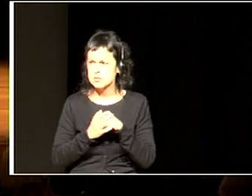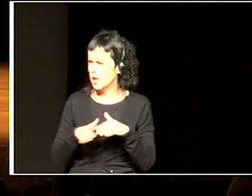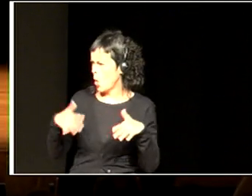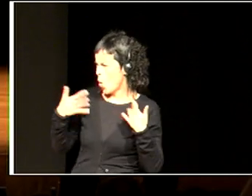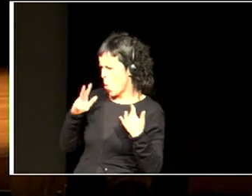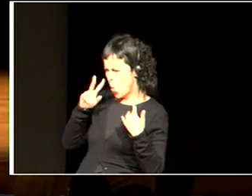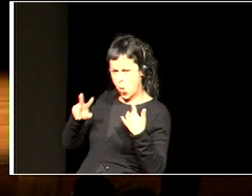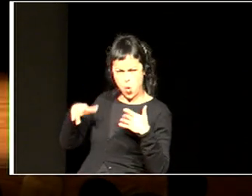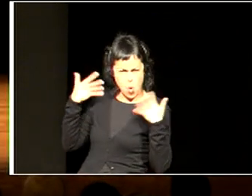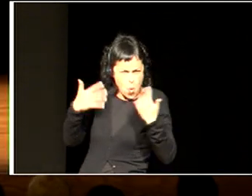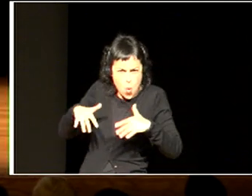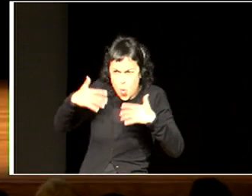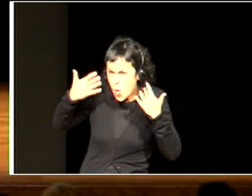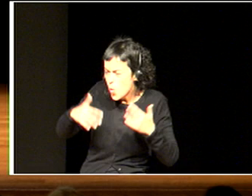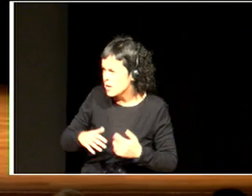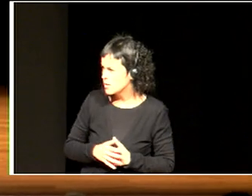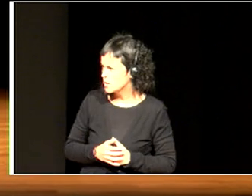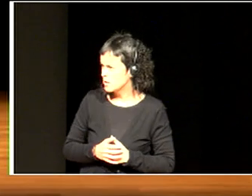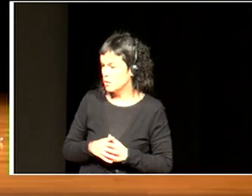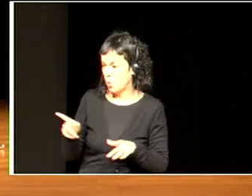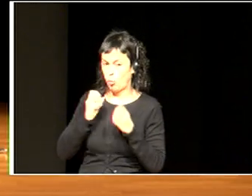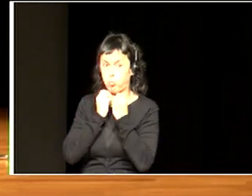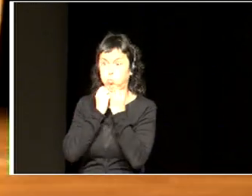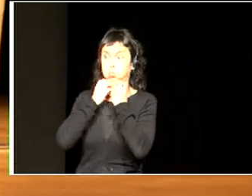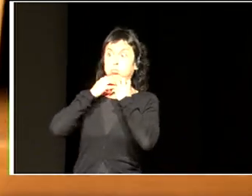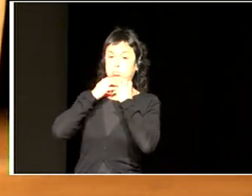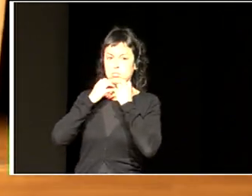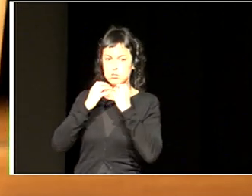uy uy caminos